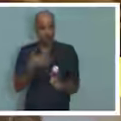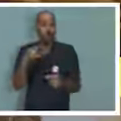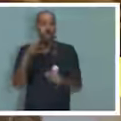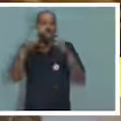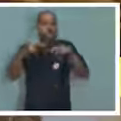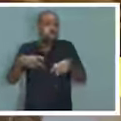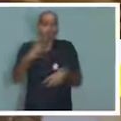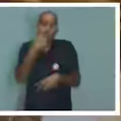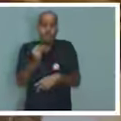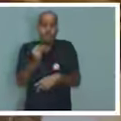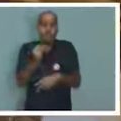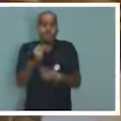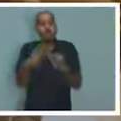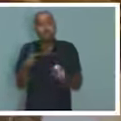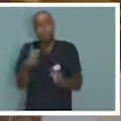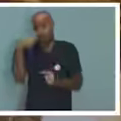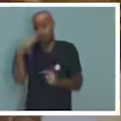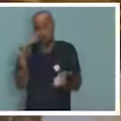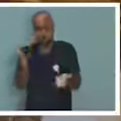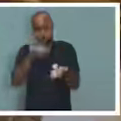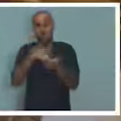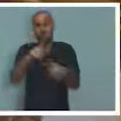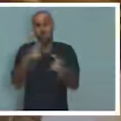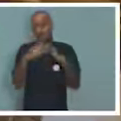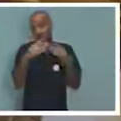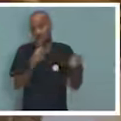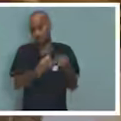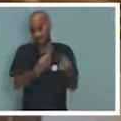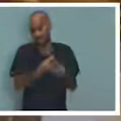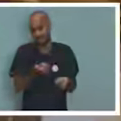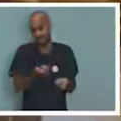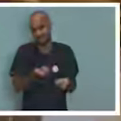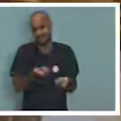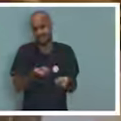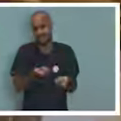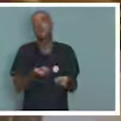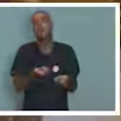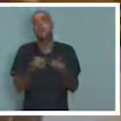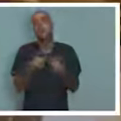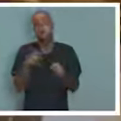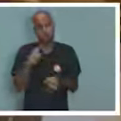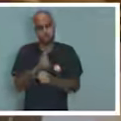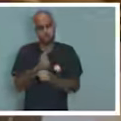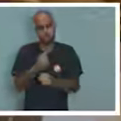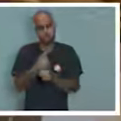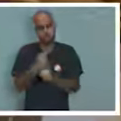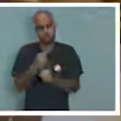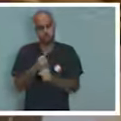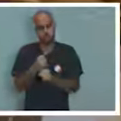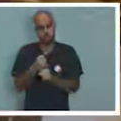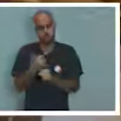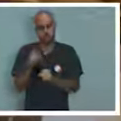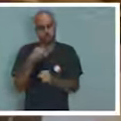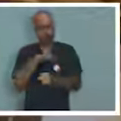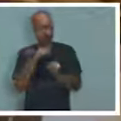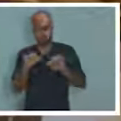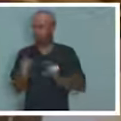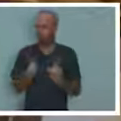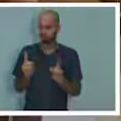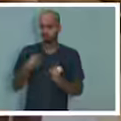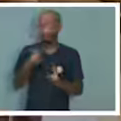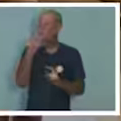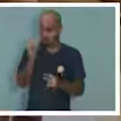por la situación geográfica. Y bueno, aquí ha sido mi tarea, no me arrepiento que me hayan ubicado aquí, porque ha sido